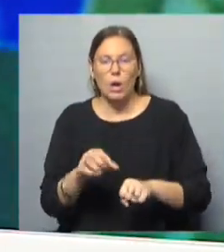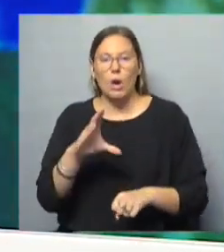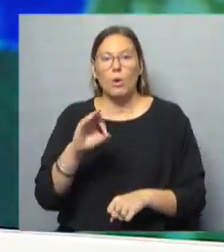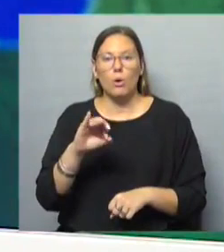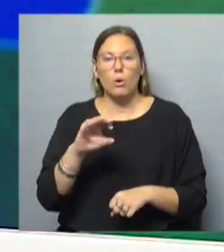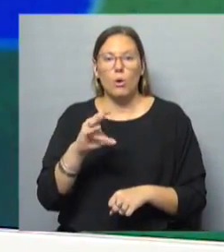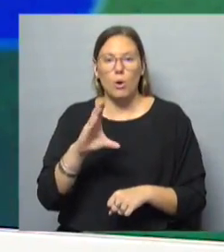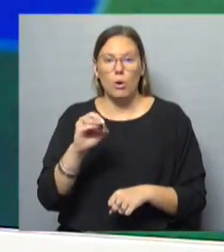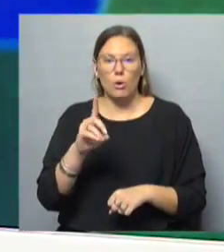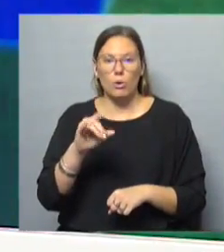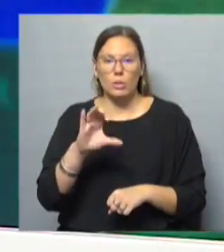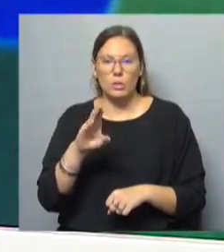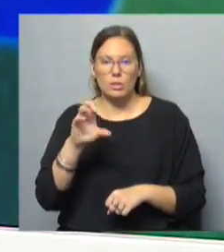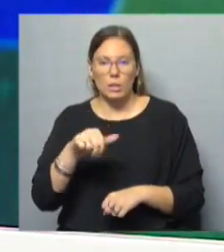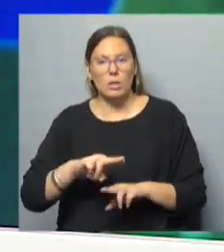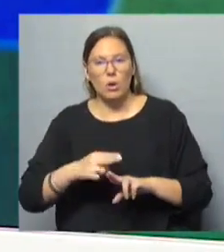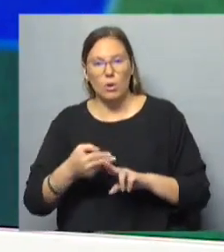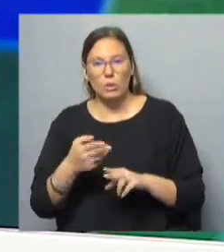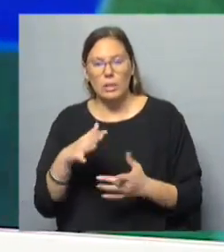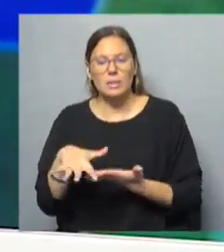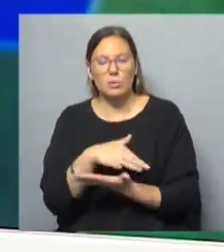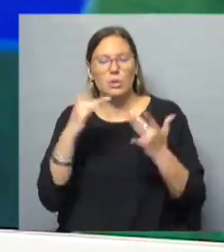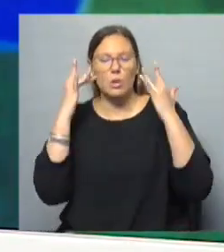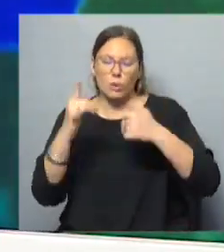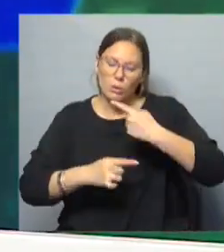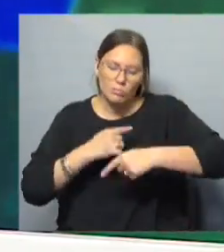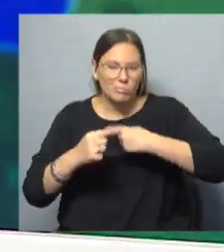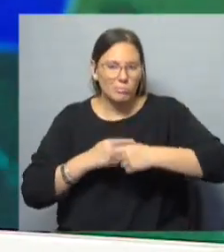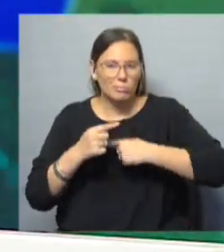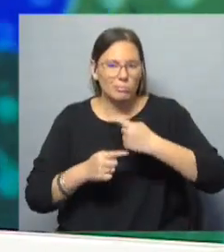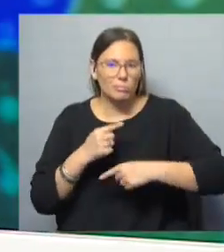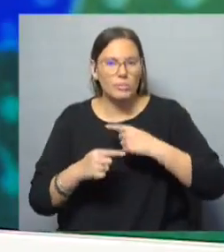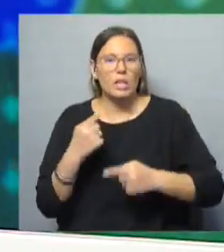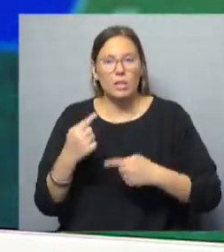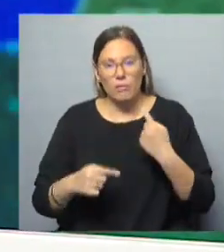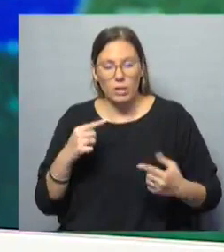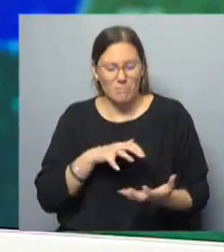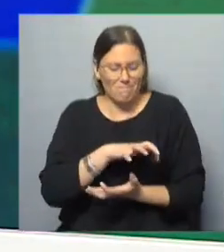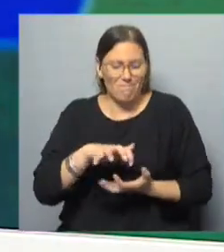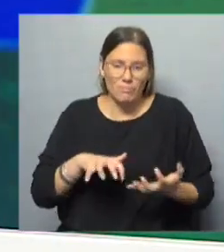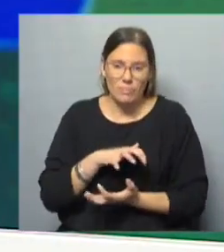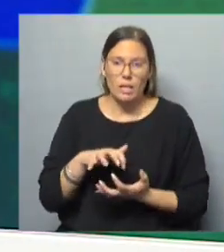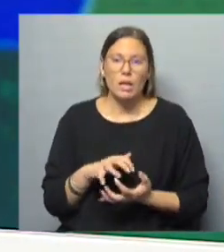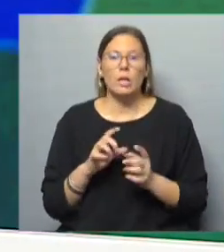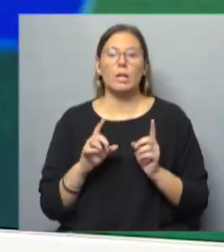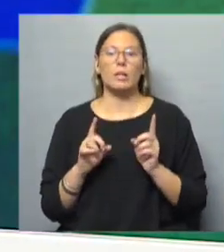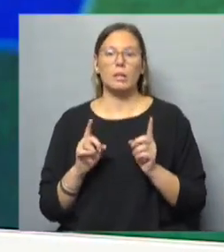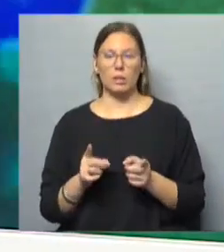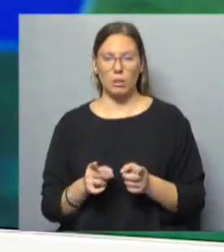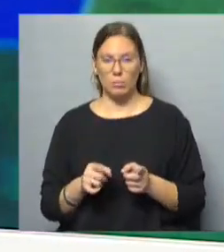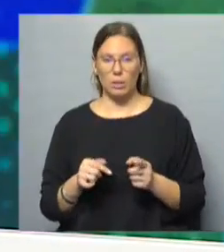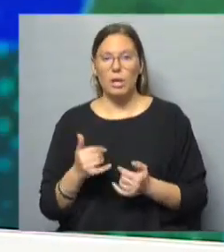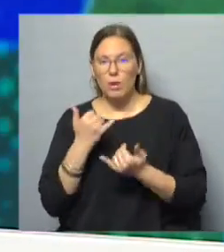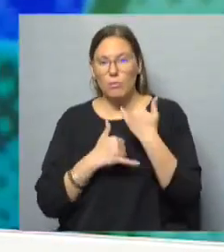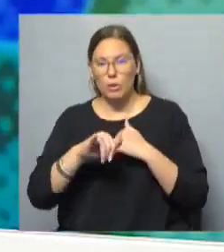que hay nuevas derivaciones en el frente educativo que viene, digamos, con distintos conflictos. Y también tendremos hoy el